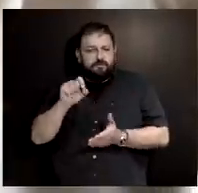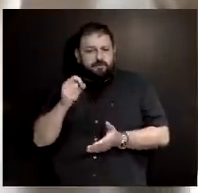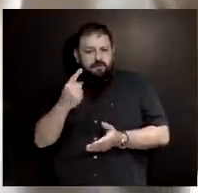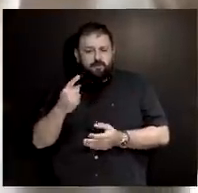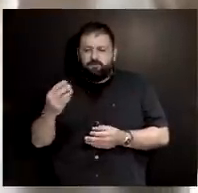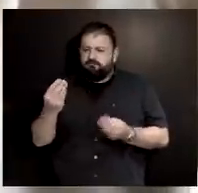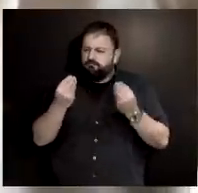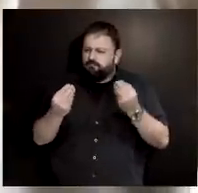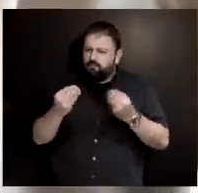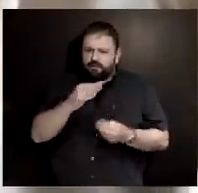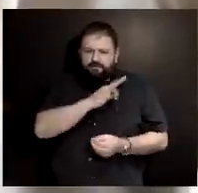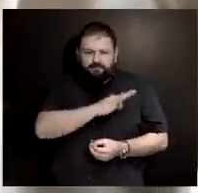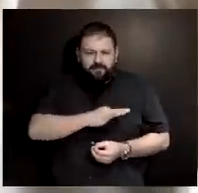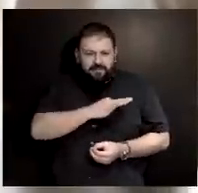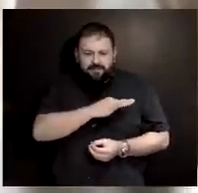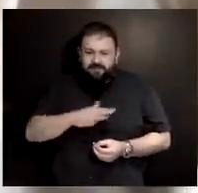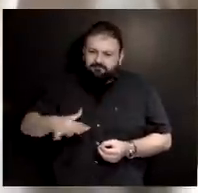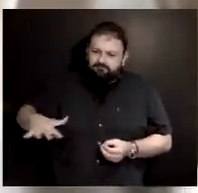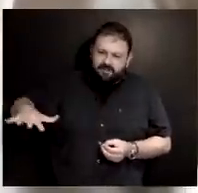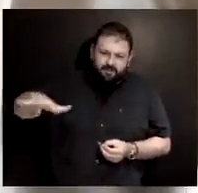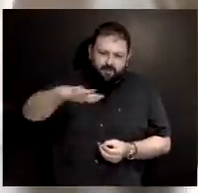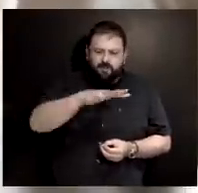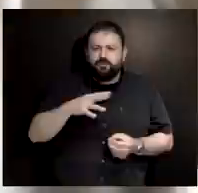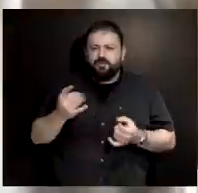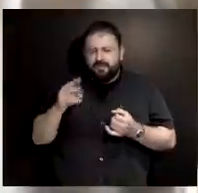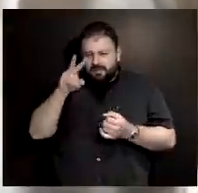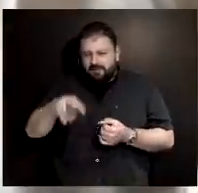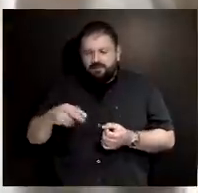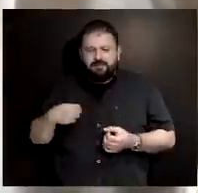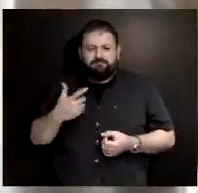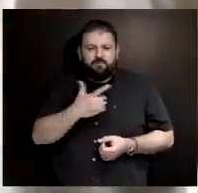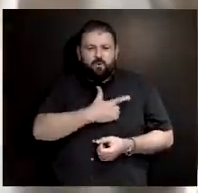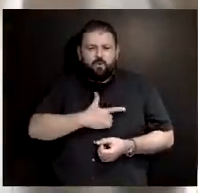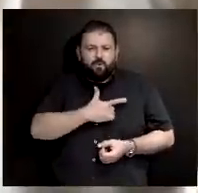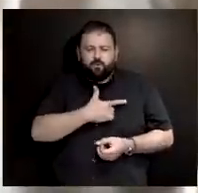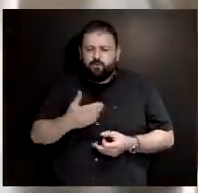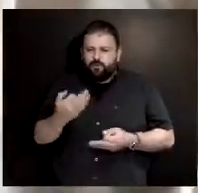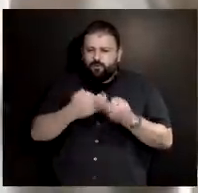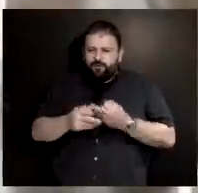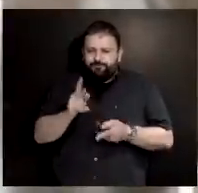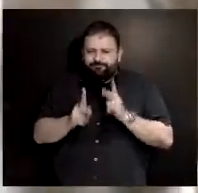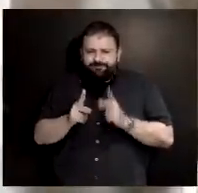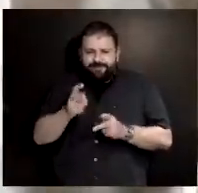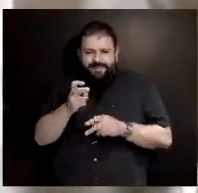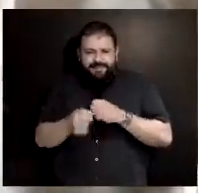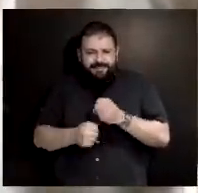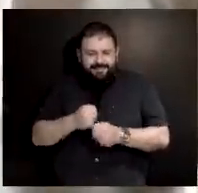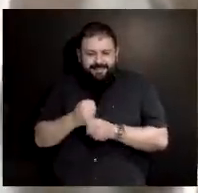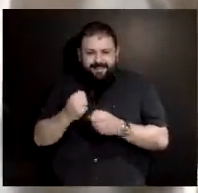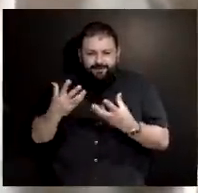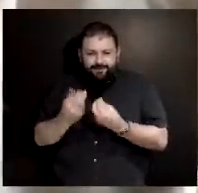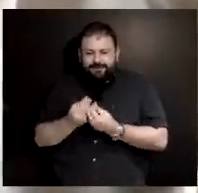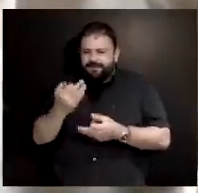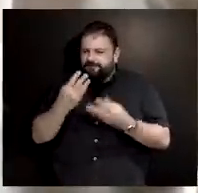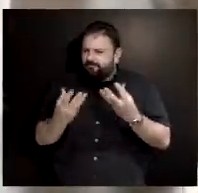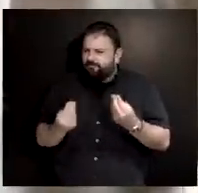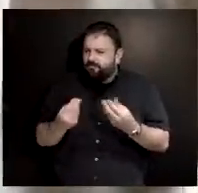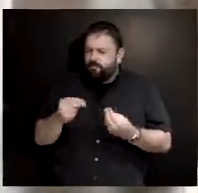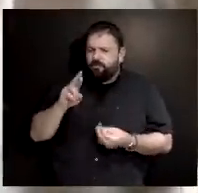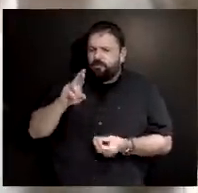Muchísimas felicidades y fue un honor y fue un gusto poder colaborar con todos ustedes para este año de muchísimos retos. Creo